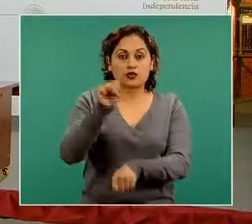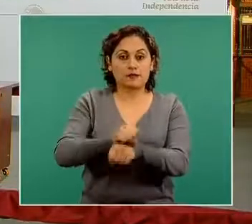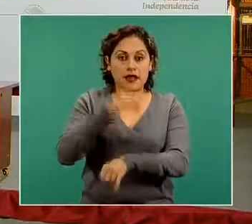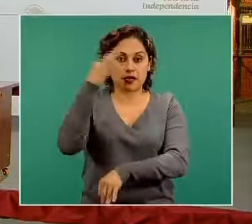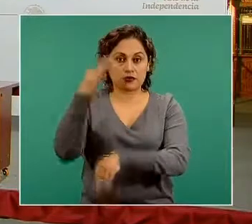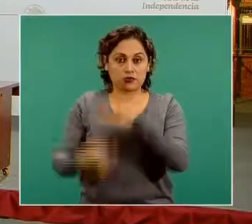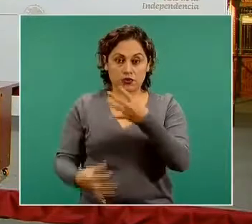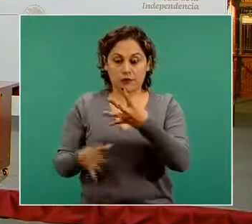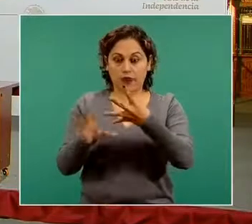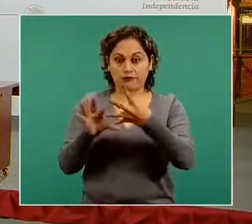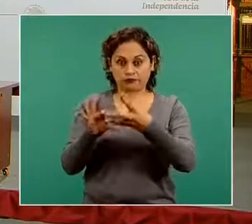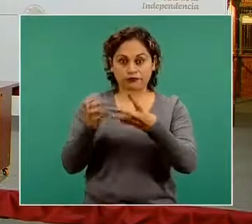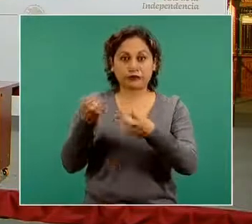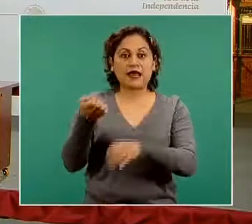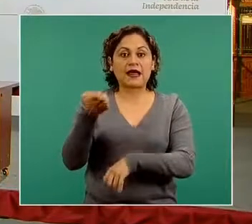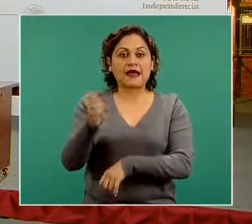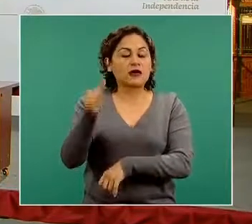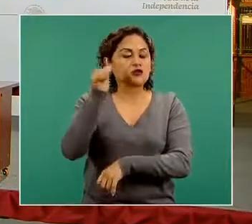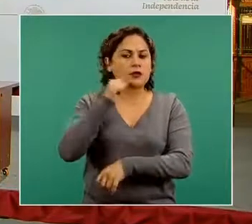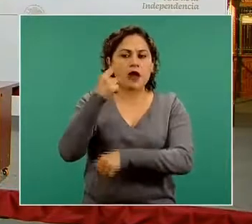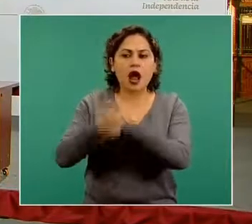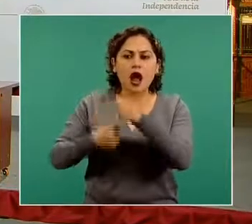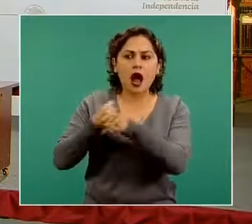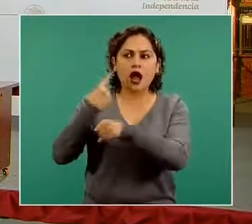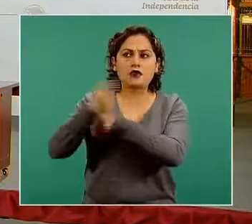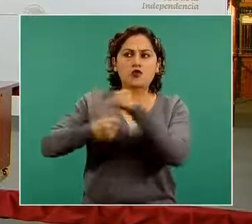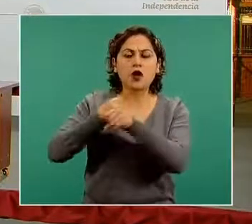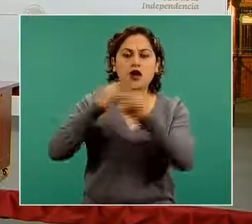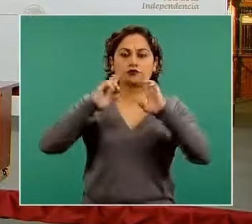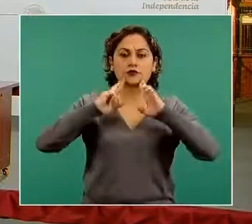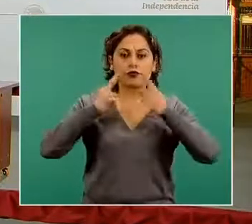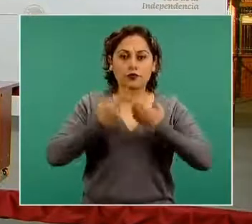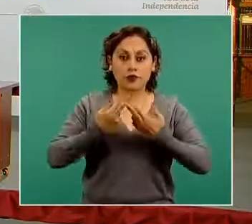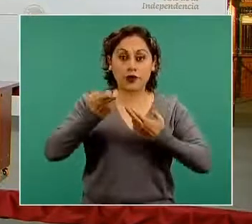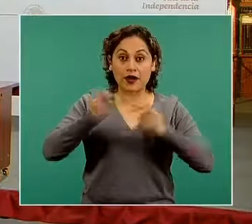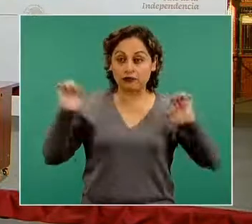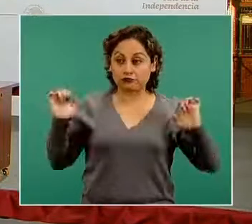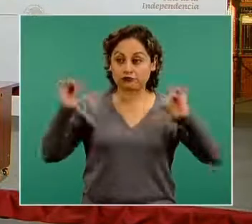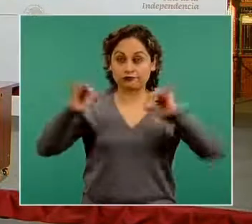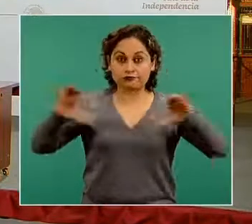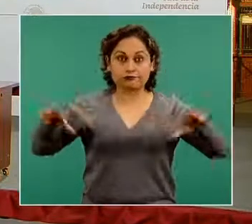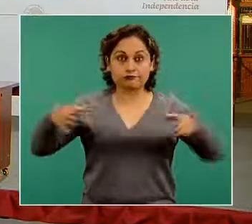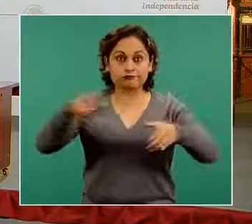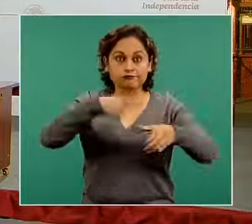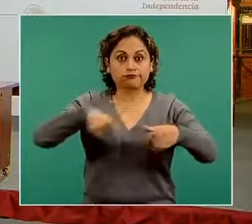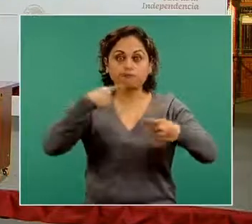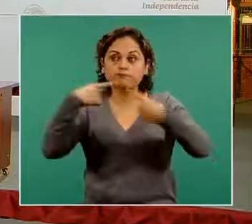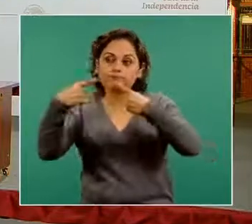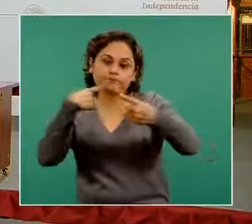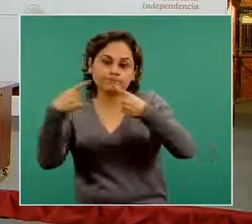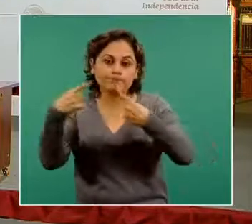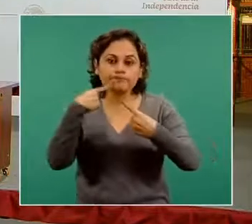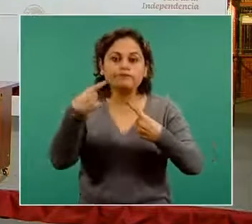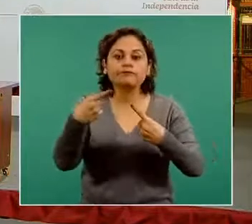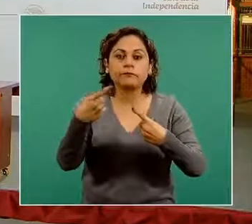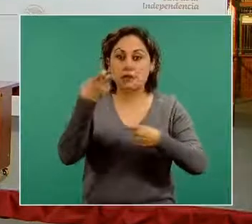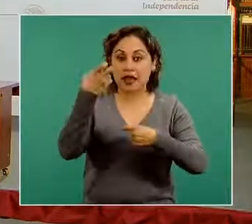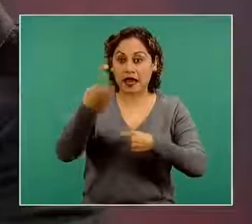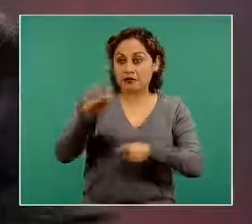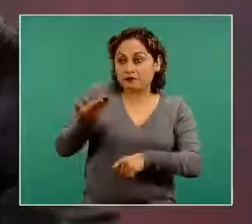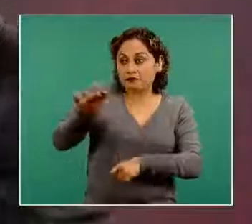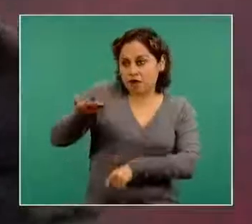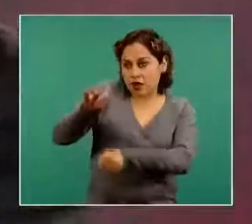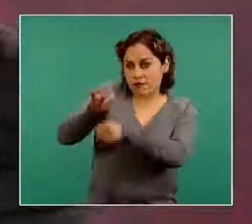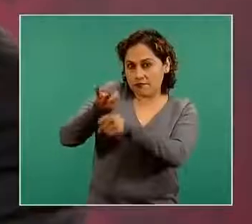ahí precisamente también se dirimen este tipo de temas y se hacen estos exhortos a los Estados miembros a que